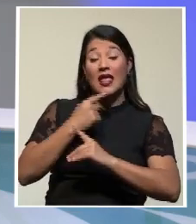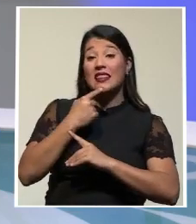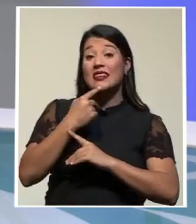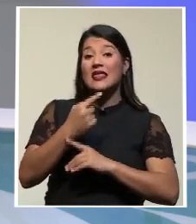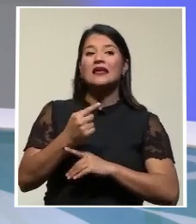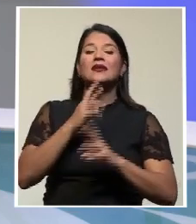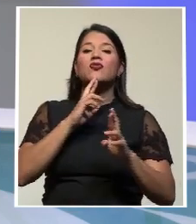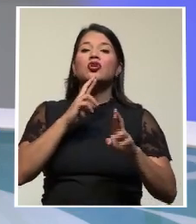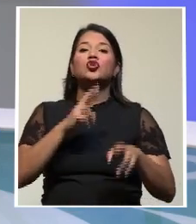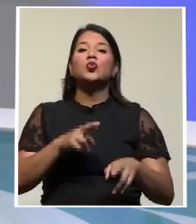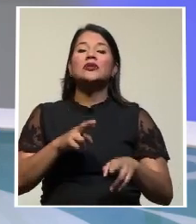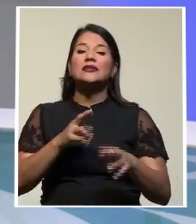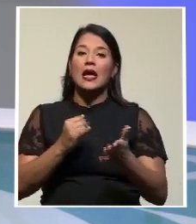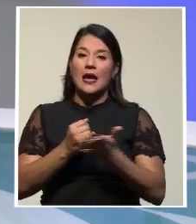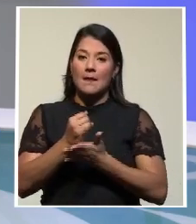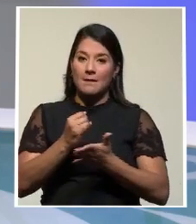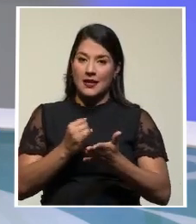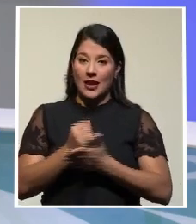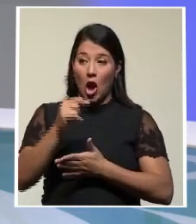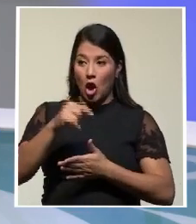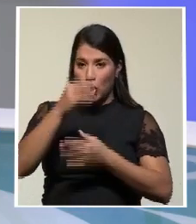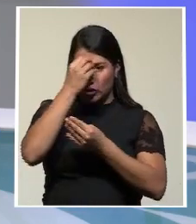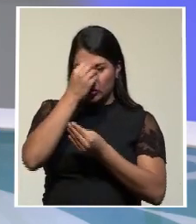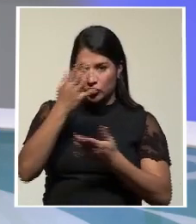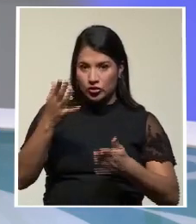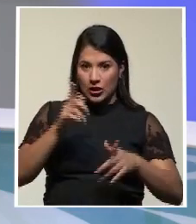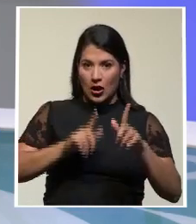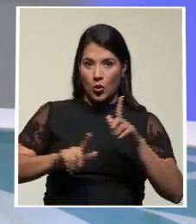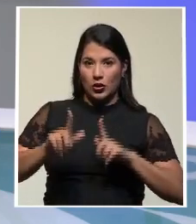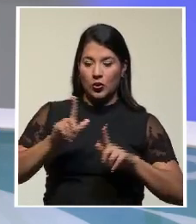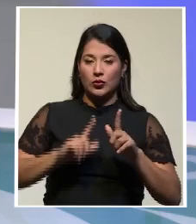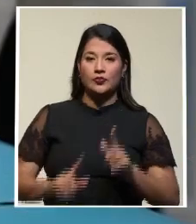resultado de un estudio que anunciaron los laboratorios.